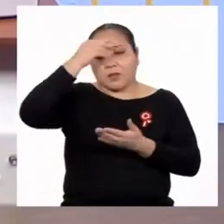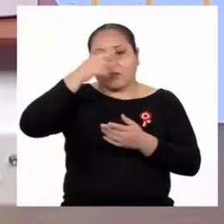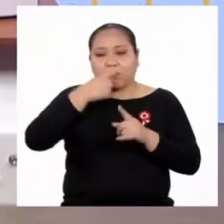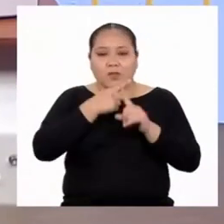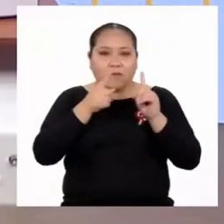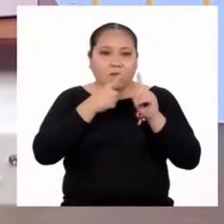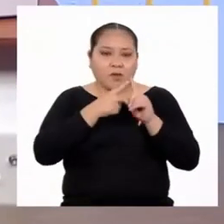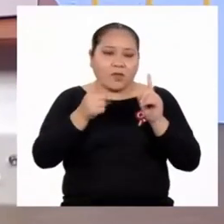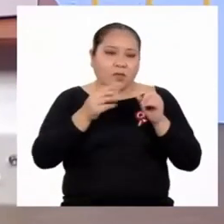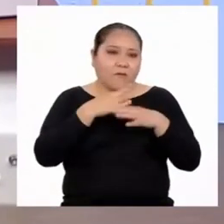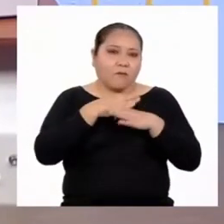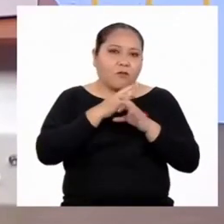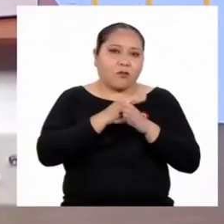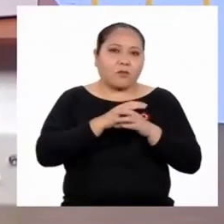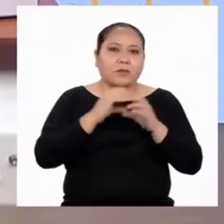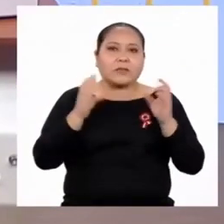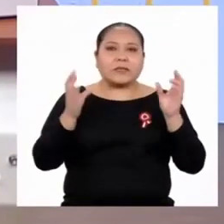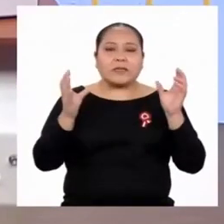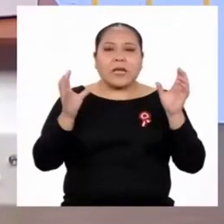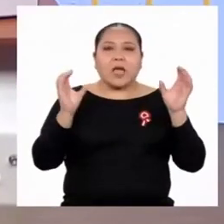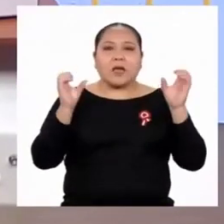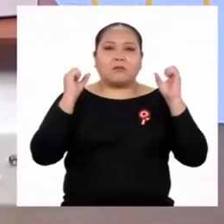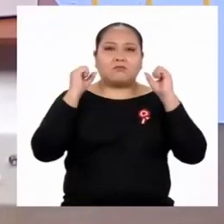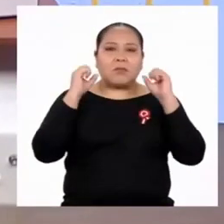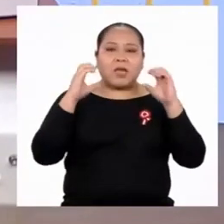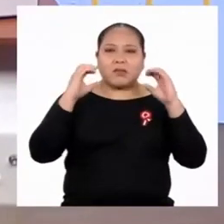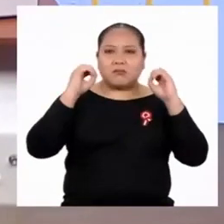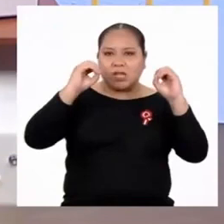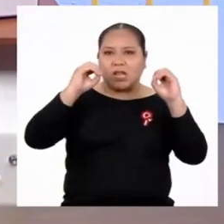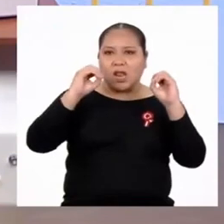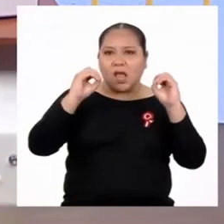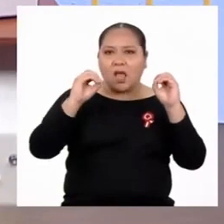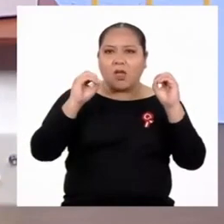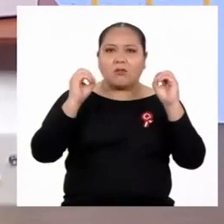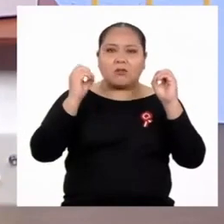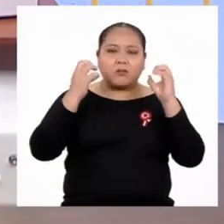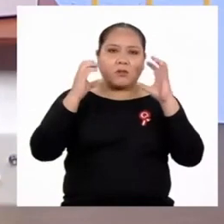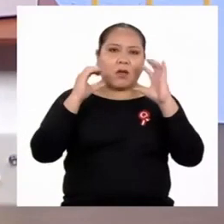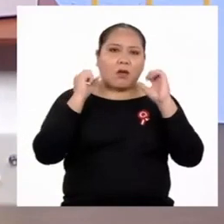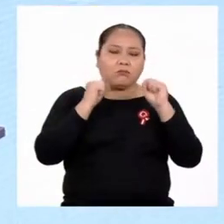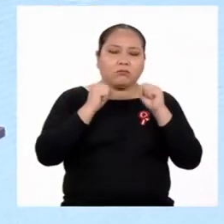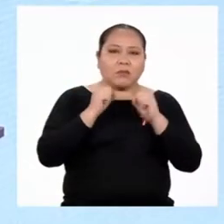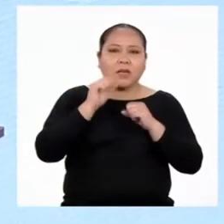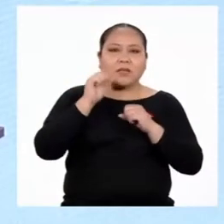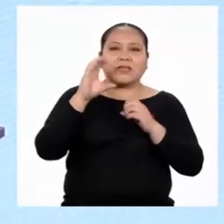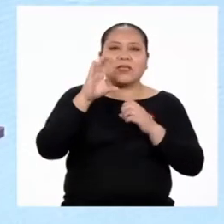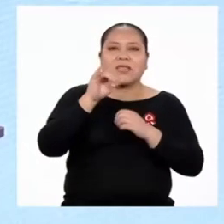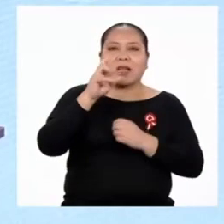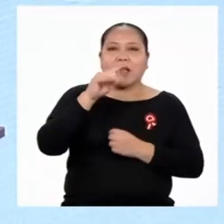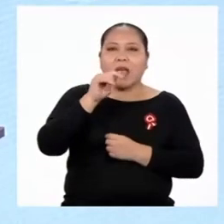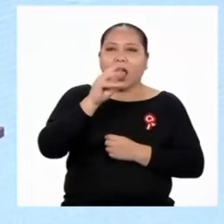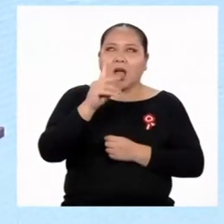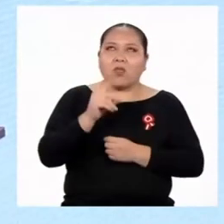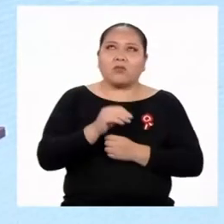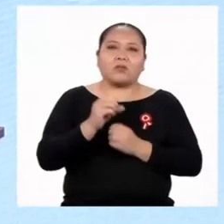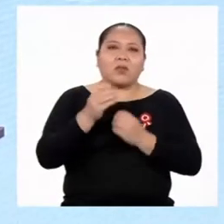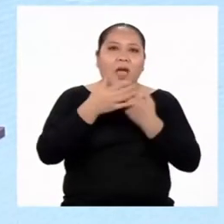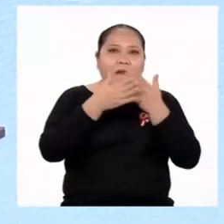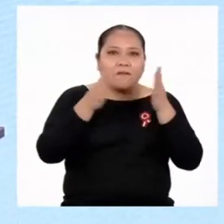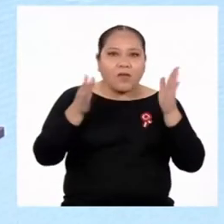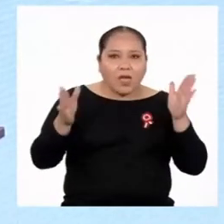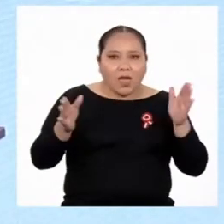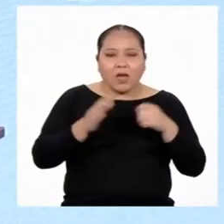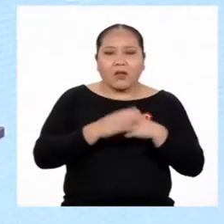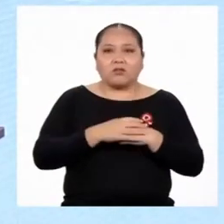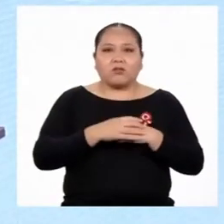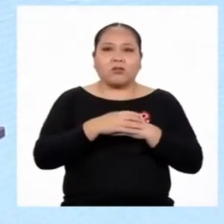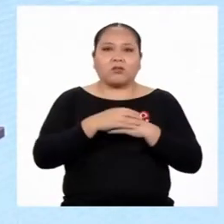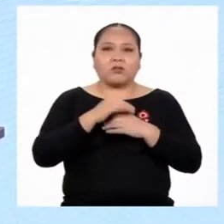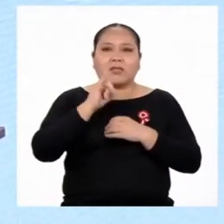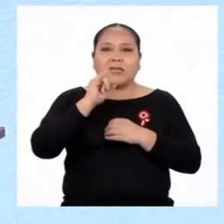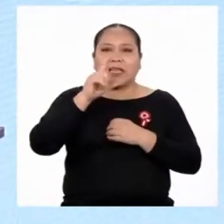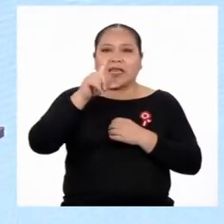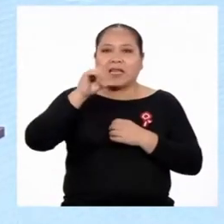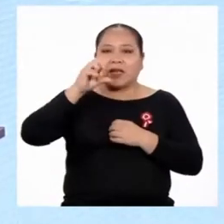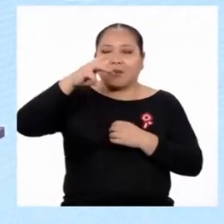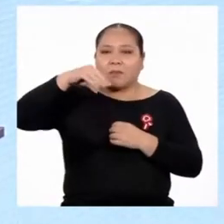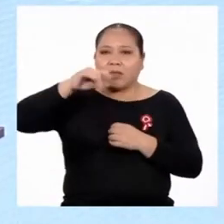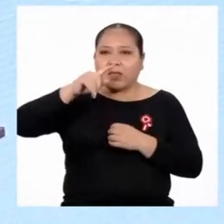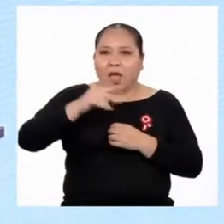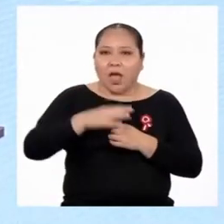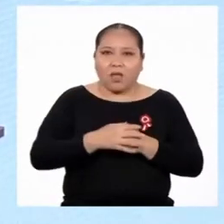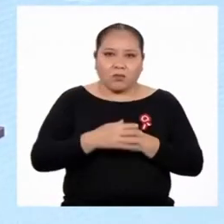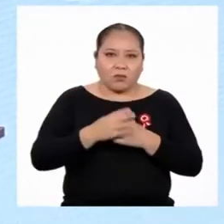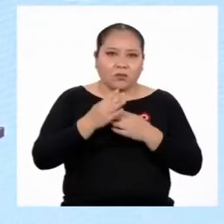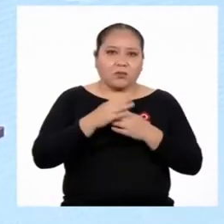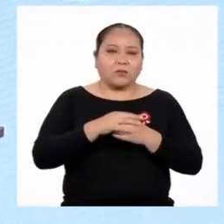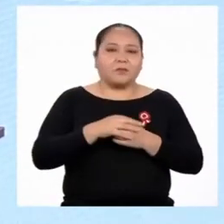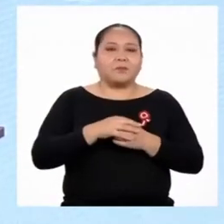intervalos, cerrados, abiertos, semiabiertos e ilimitados. Recordamos el lenguaje conjuntista y